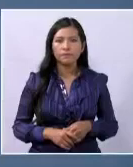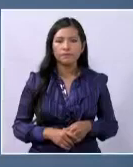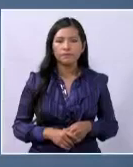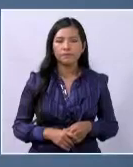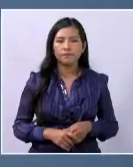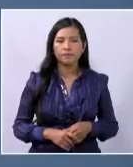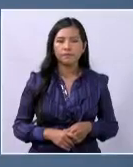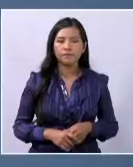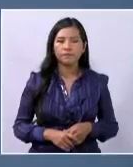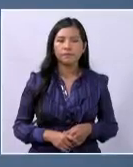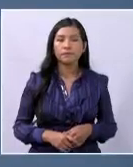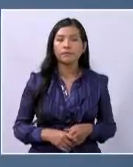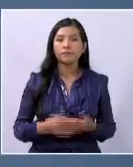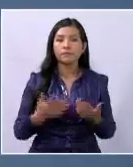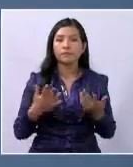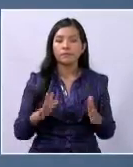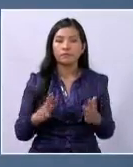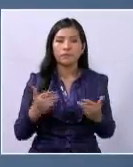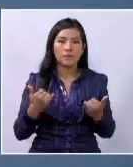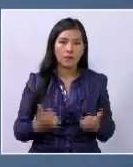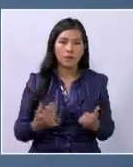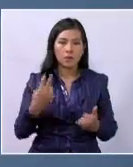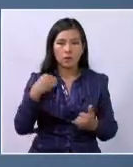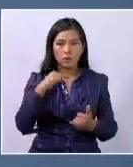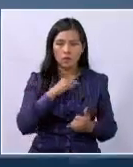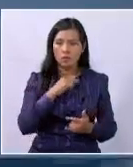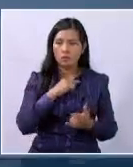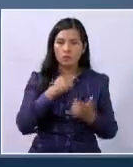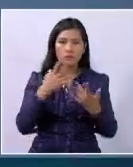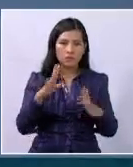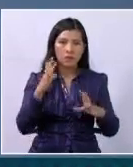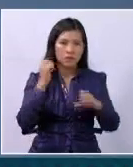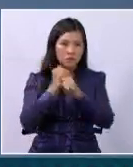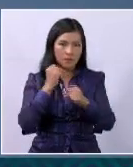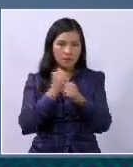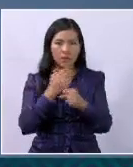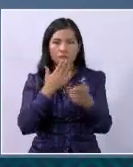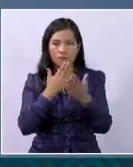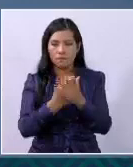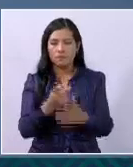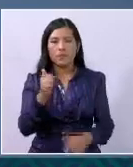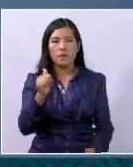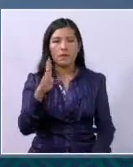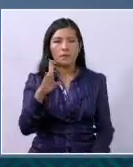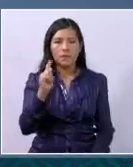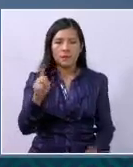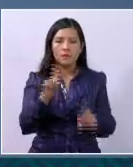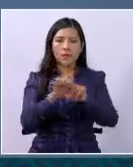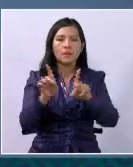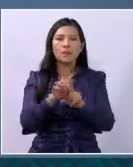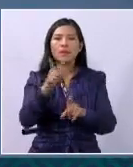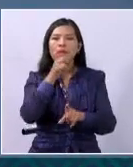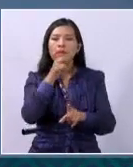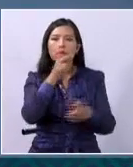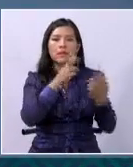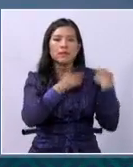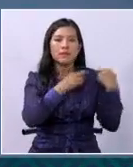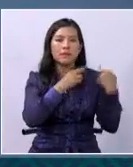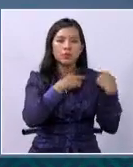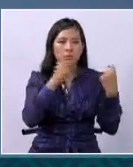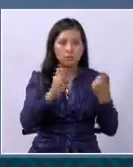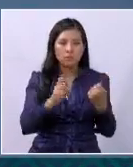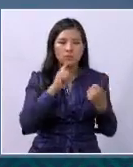Y esperamos que la ADC pueda seguir identificando a los responsables y se puedan realizar las